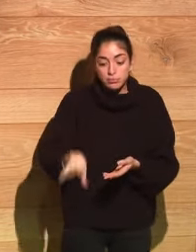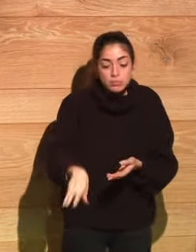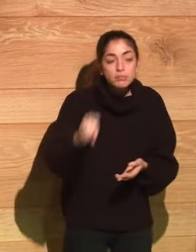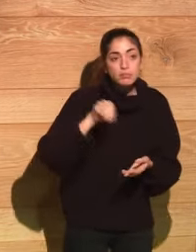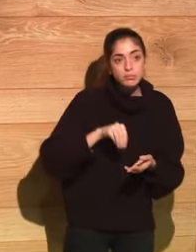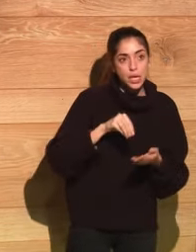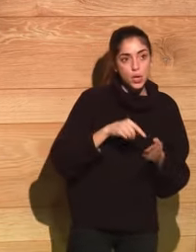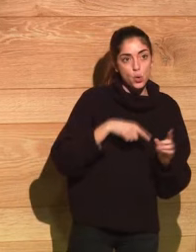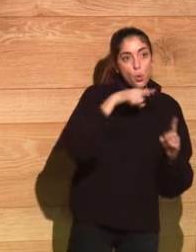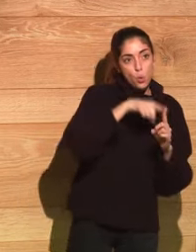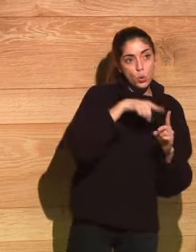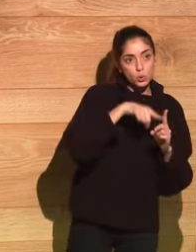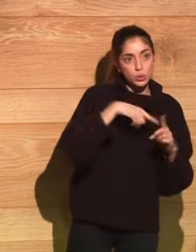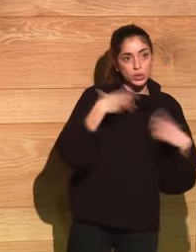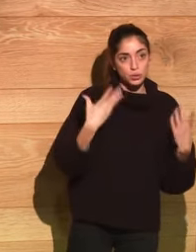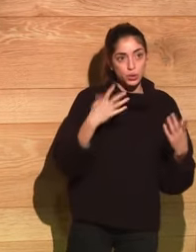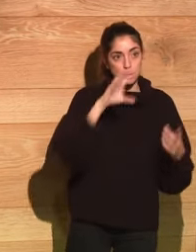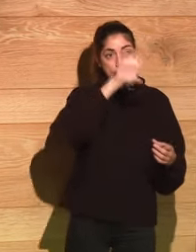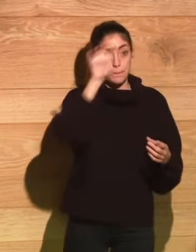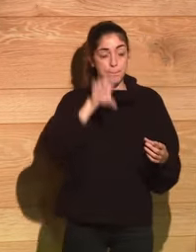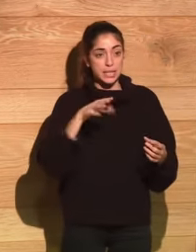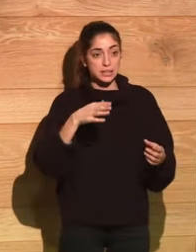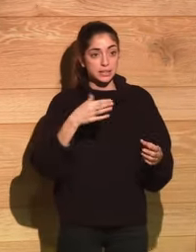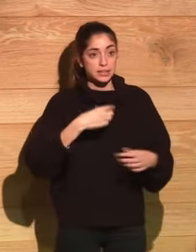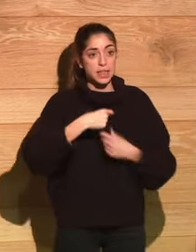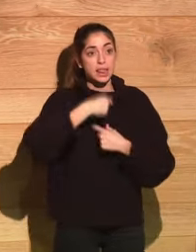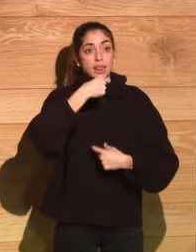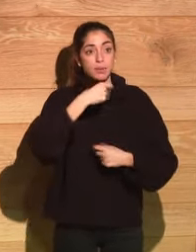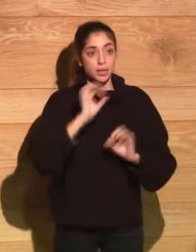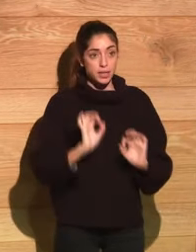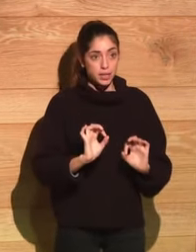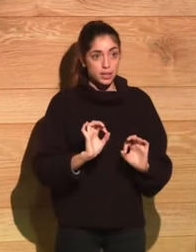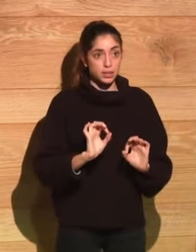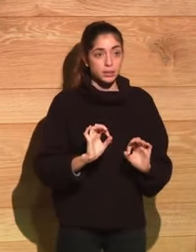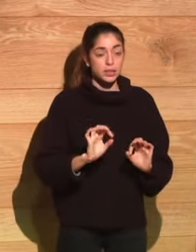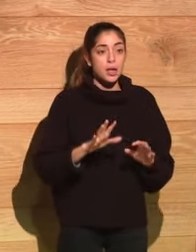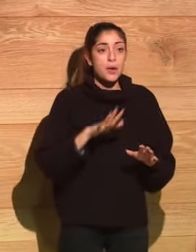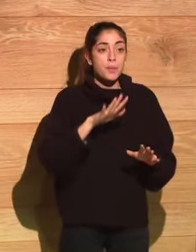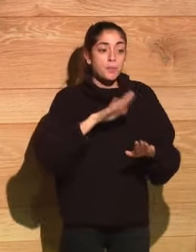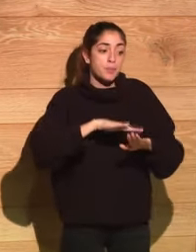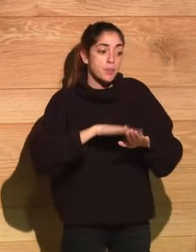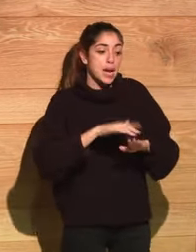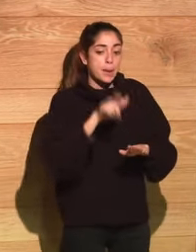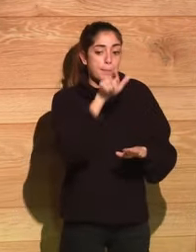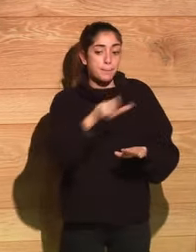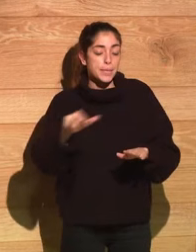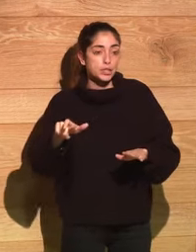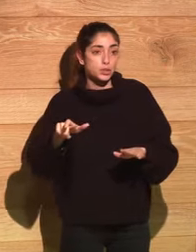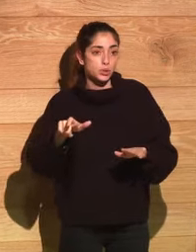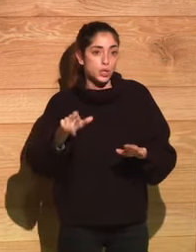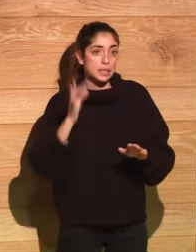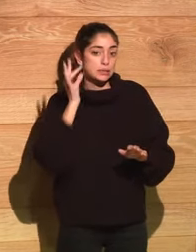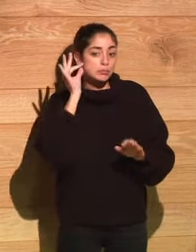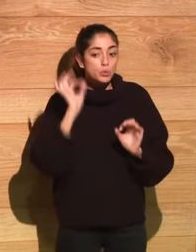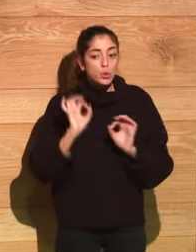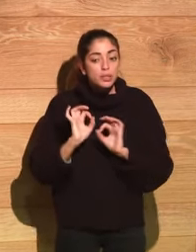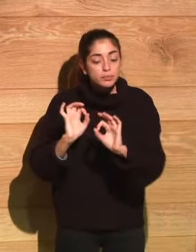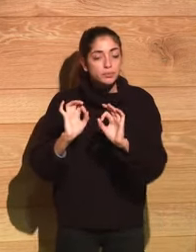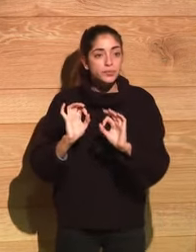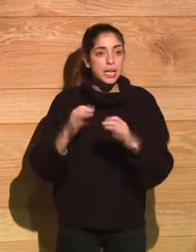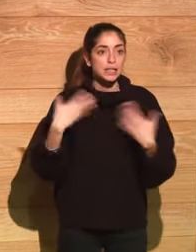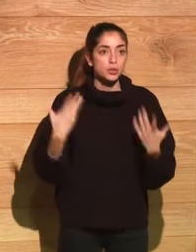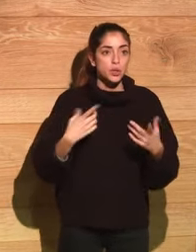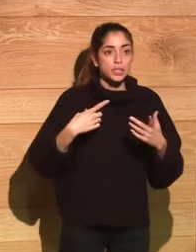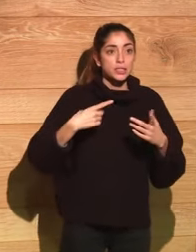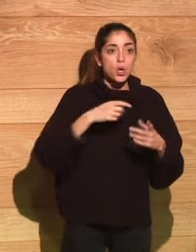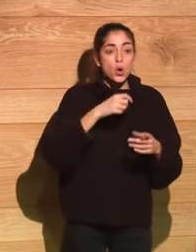países civilizados, mientras que el deseo de una determinada mujer, de una determinada persona, puede hacer olvidar las buenas costumbres